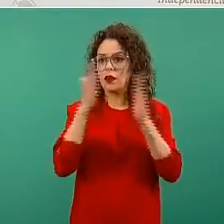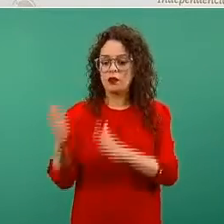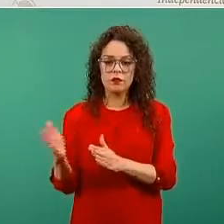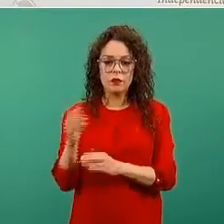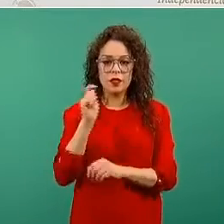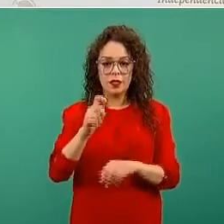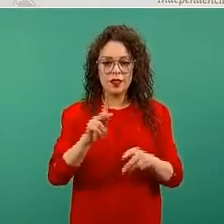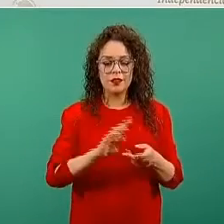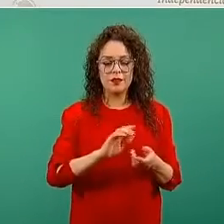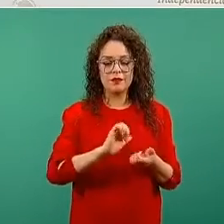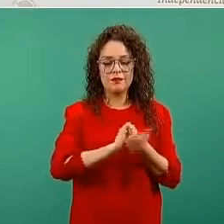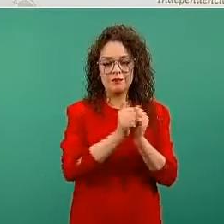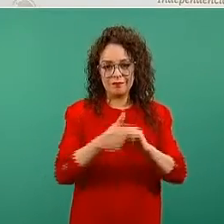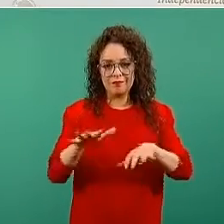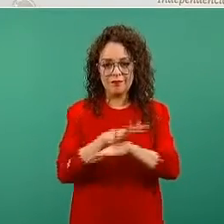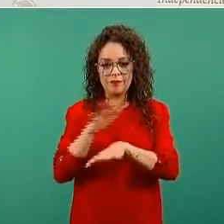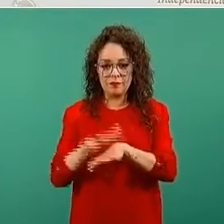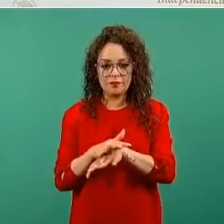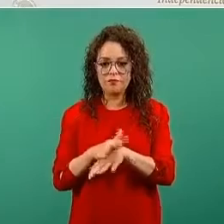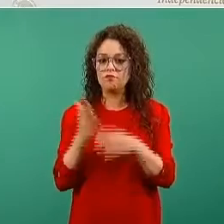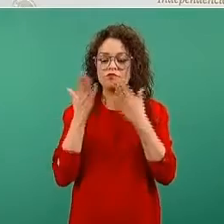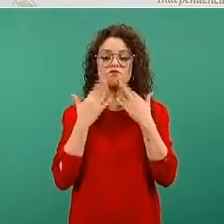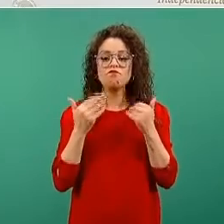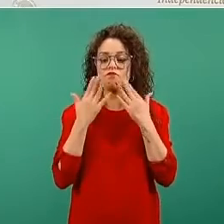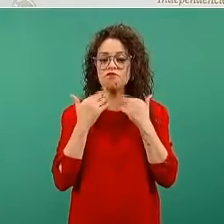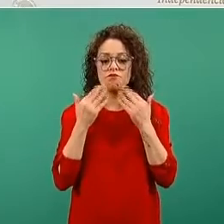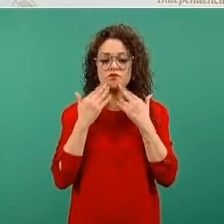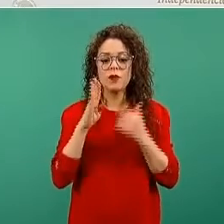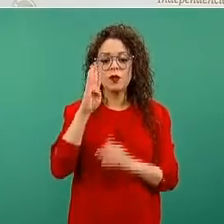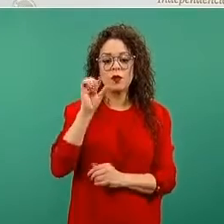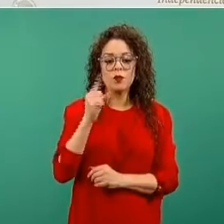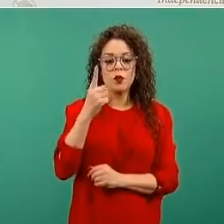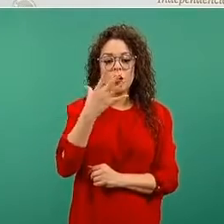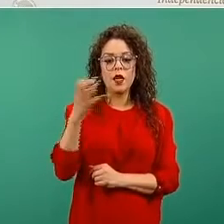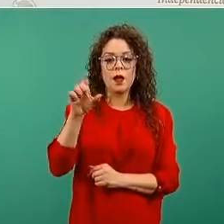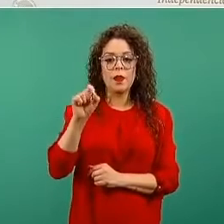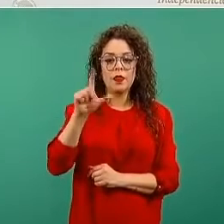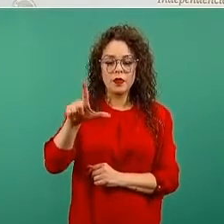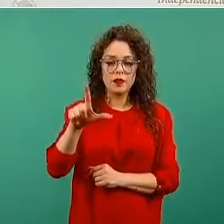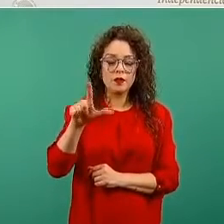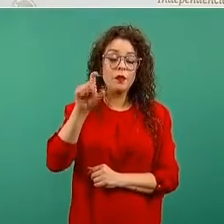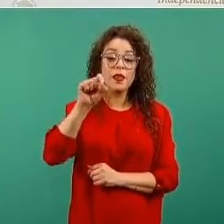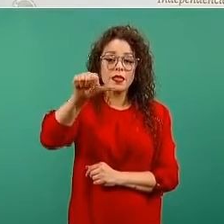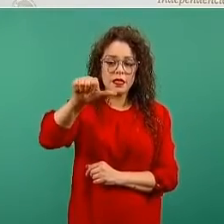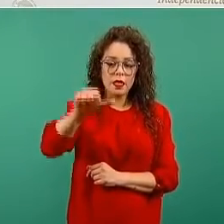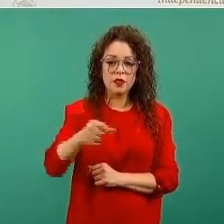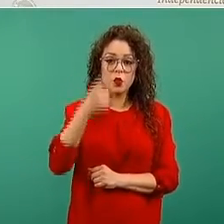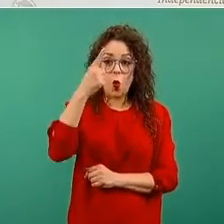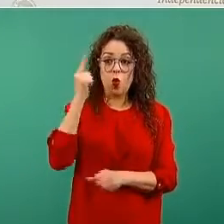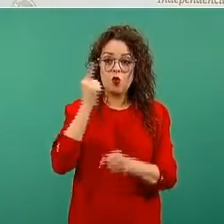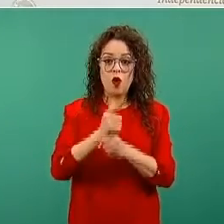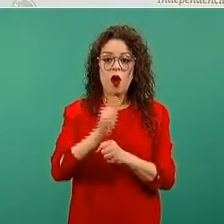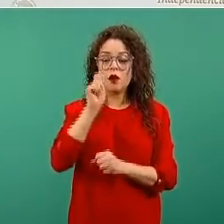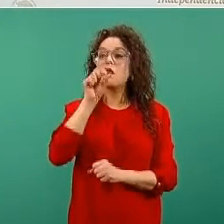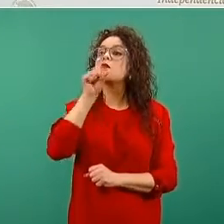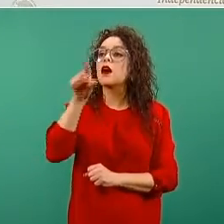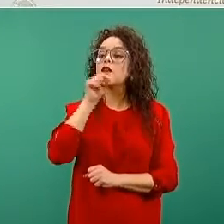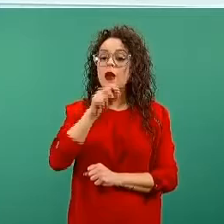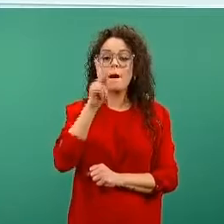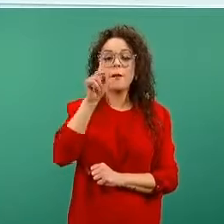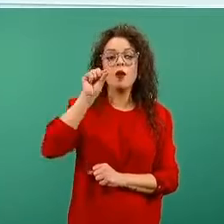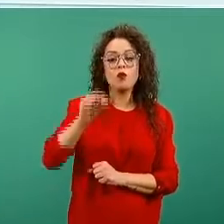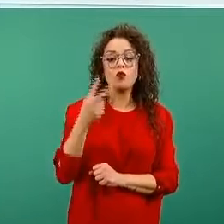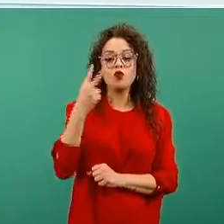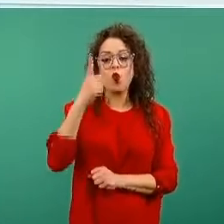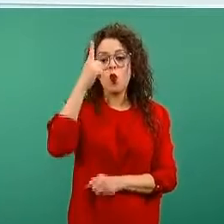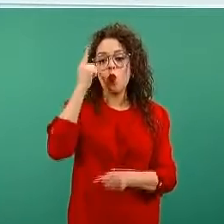detección. De la B.1.526, una detección en el estado de Jalisco, igualmente de la P.2, una